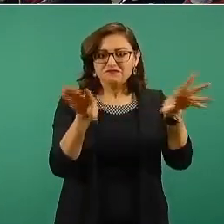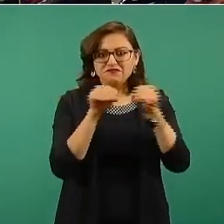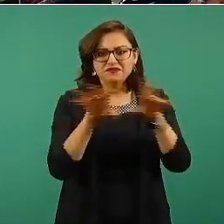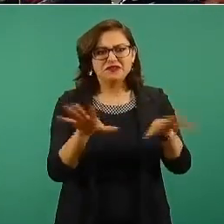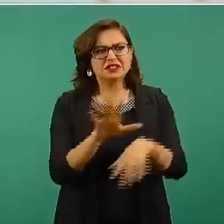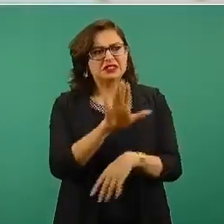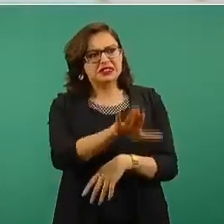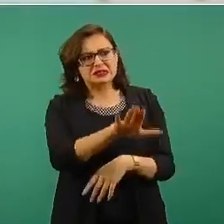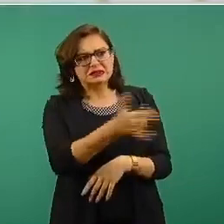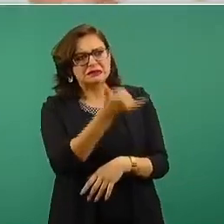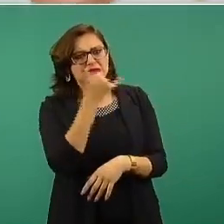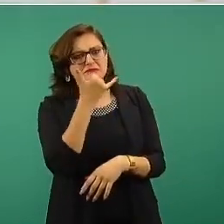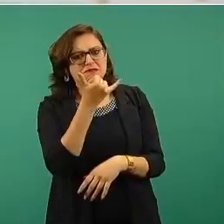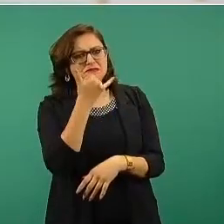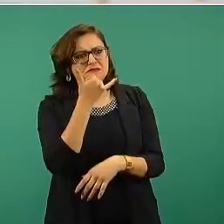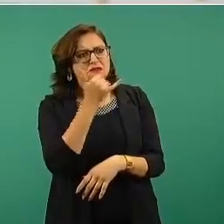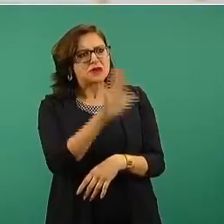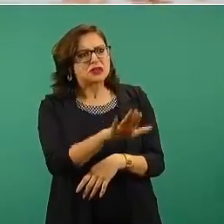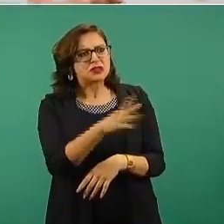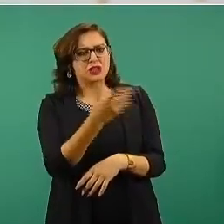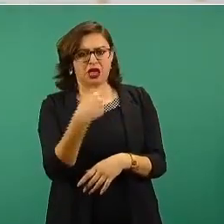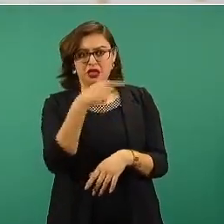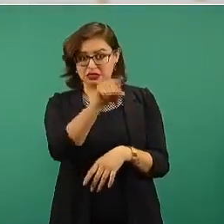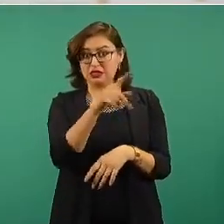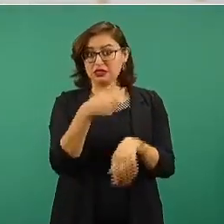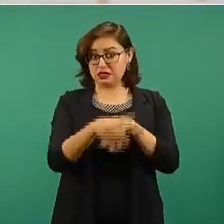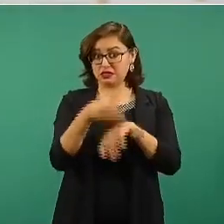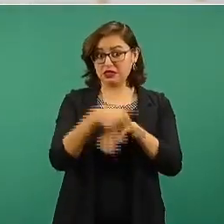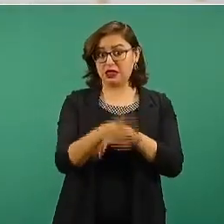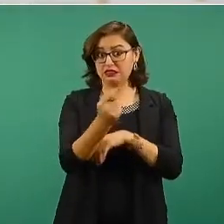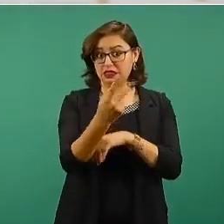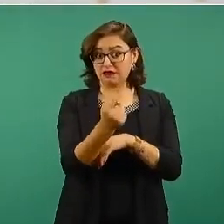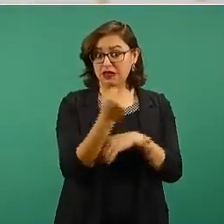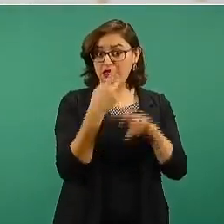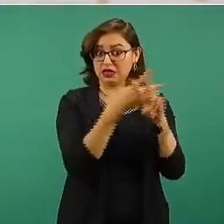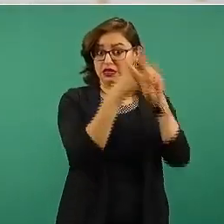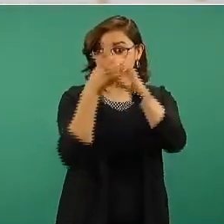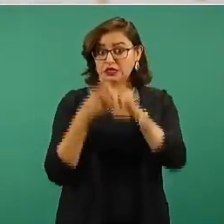nos detuvieron en plena campaña esta,